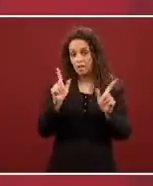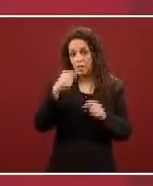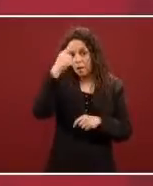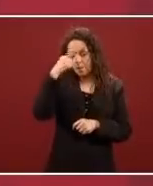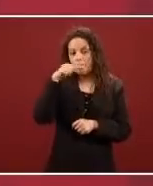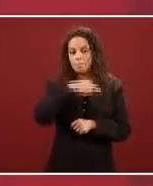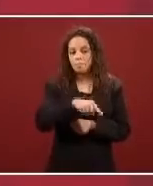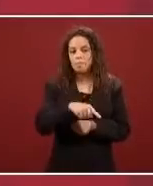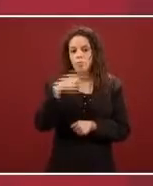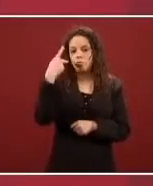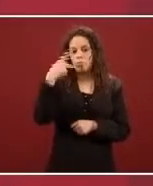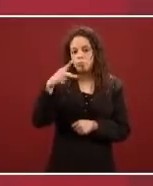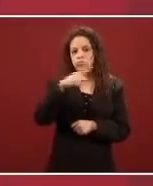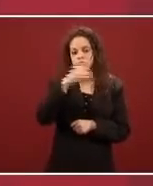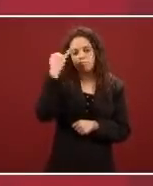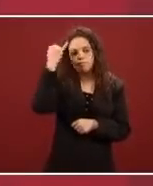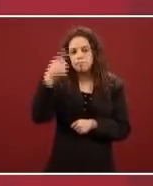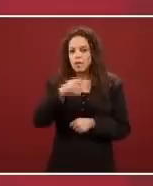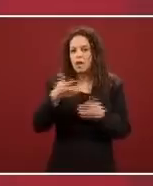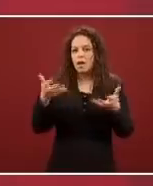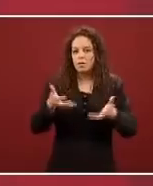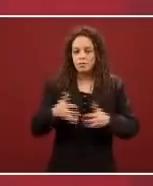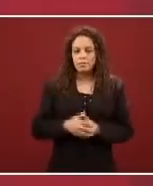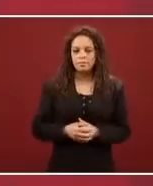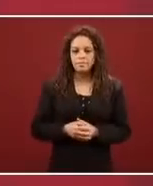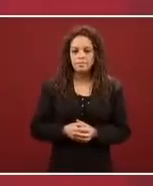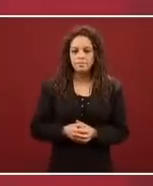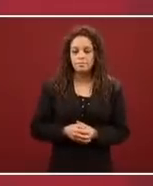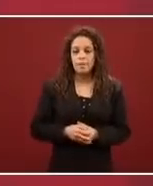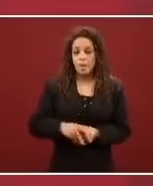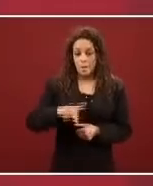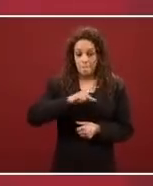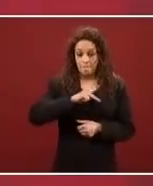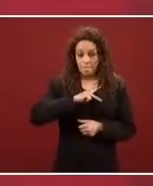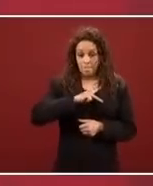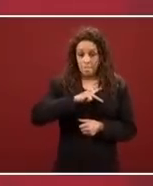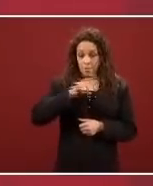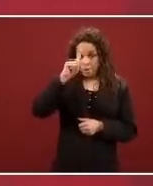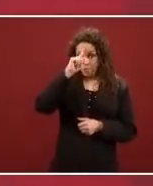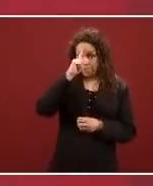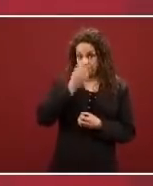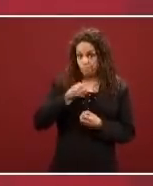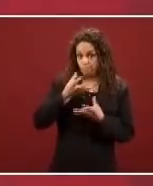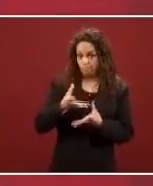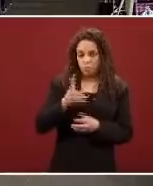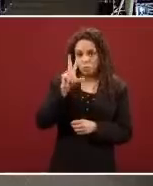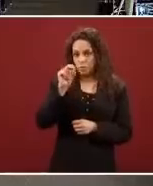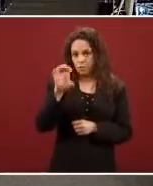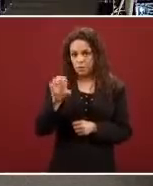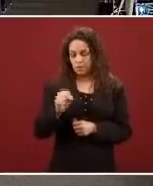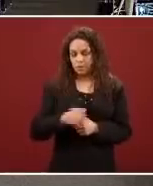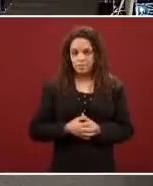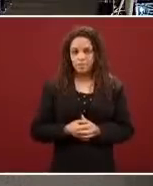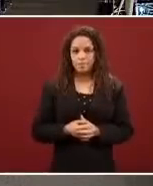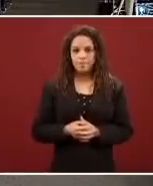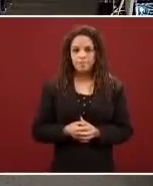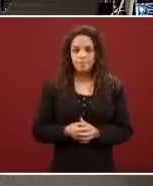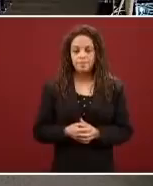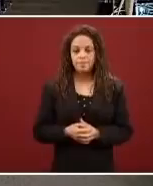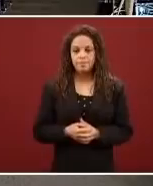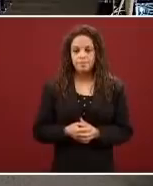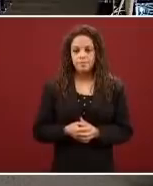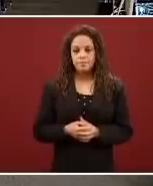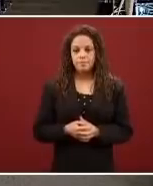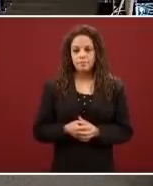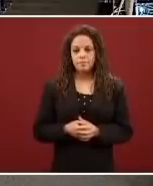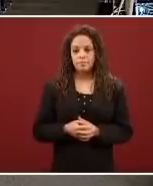cosas. No es una recomendación nuestra dar una